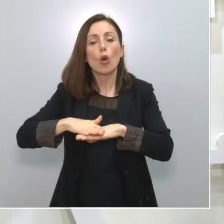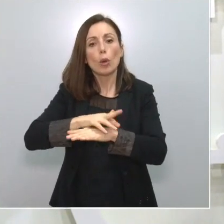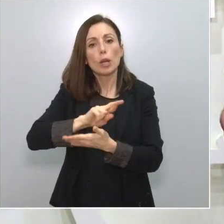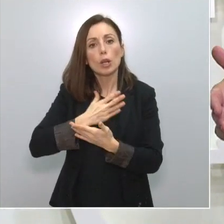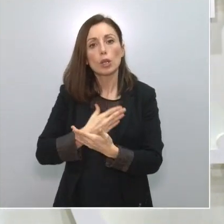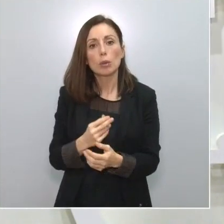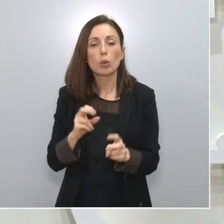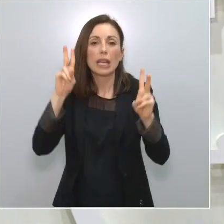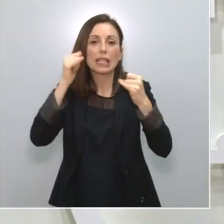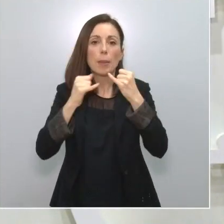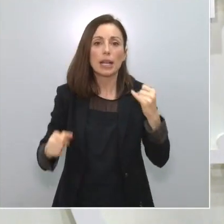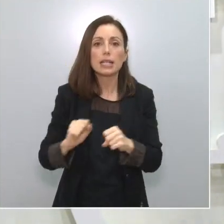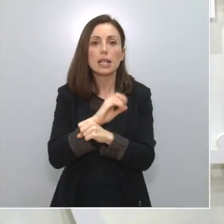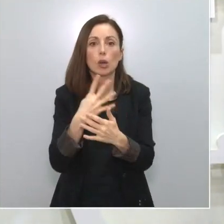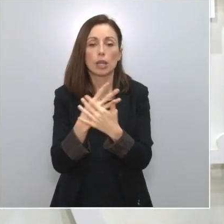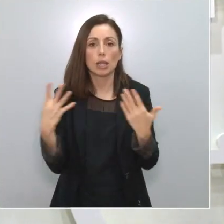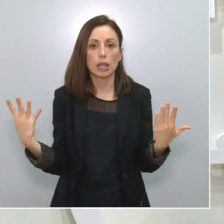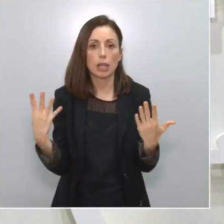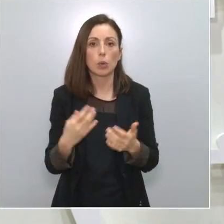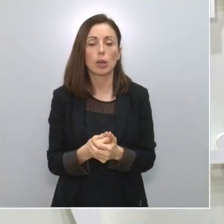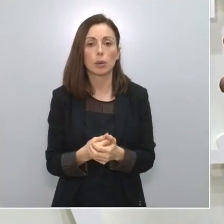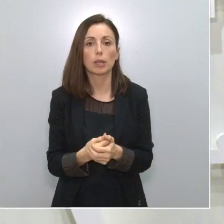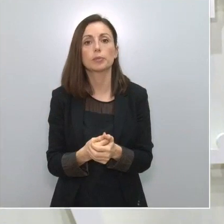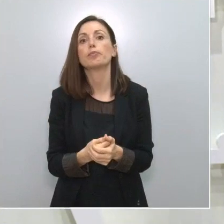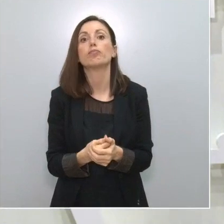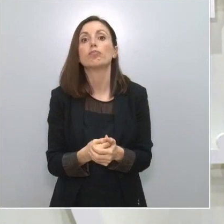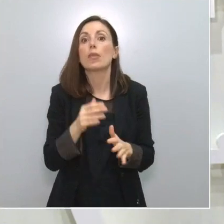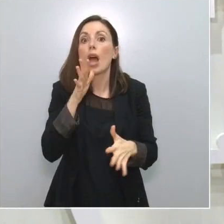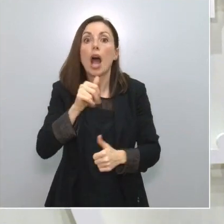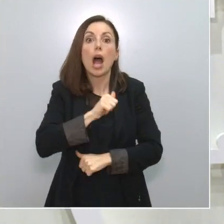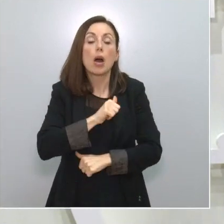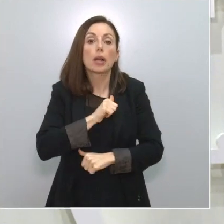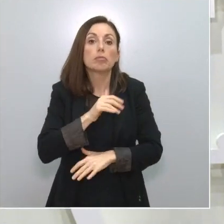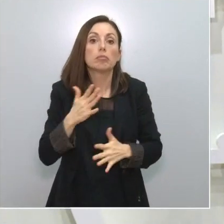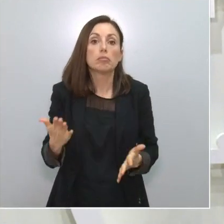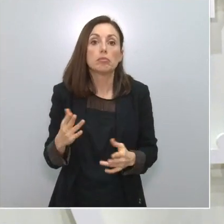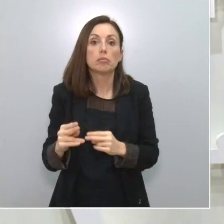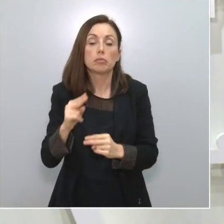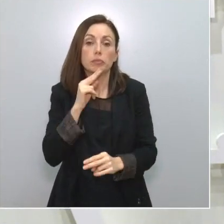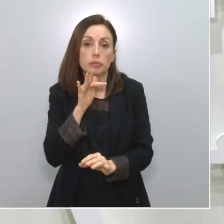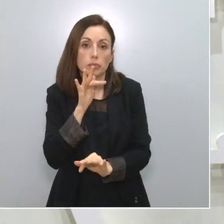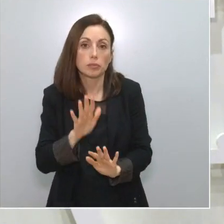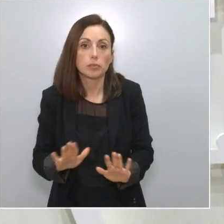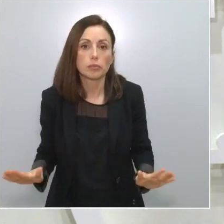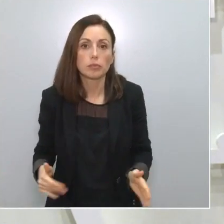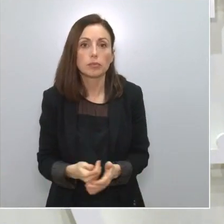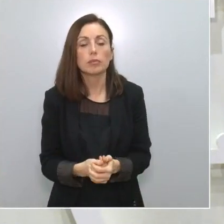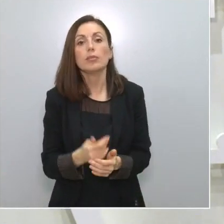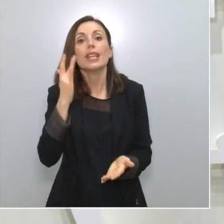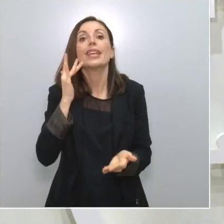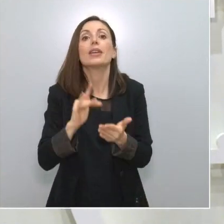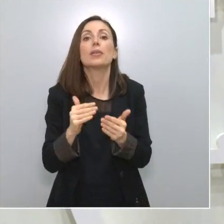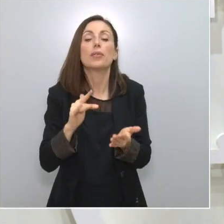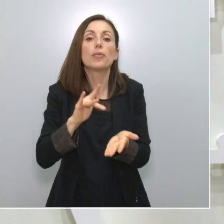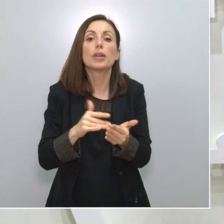del COVID-19 en el Parlamento Autonómico. De momento no se ha ordenado esa comparecencia y tampoco sé cuál es la